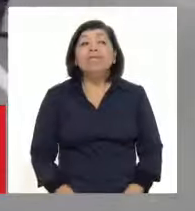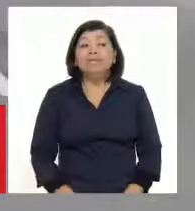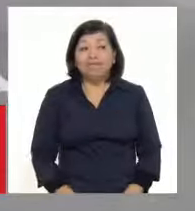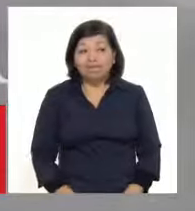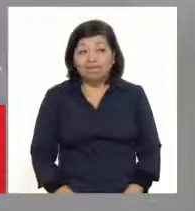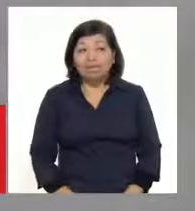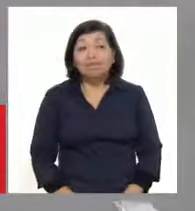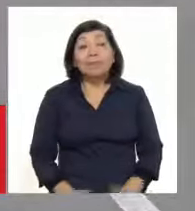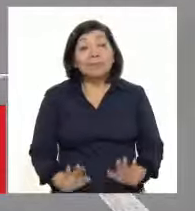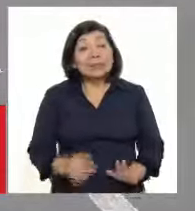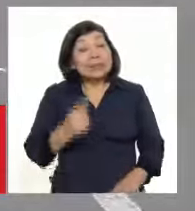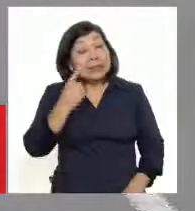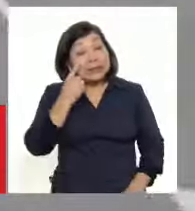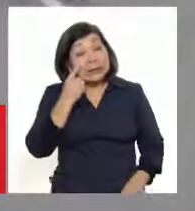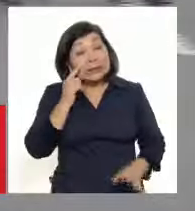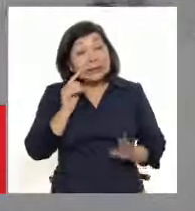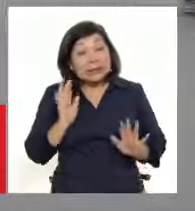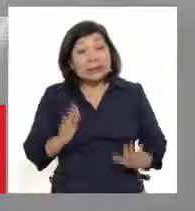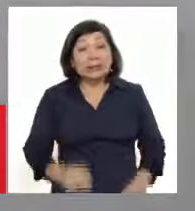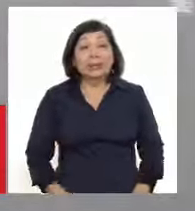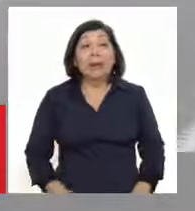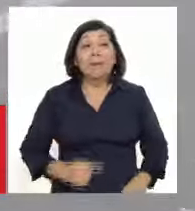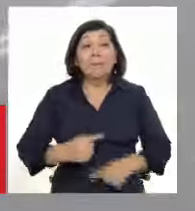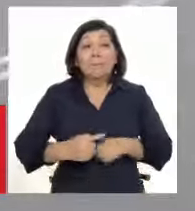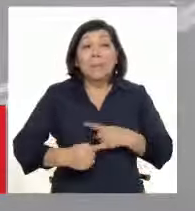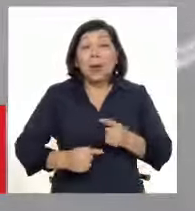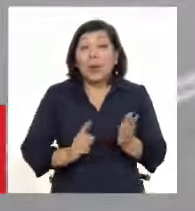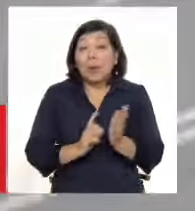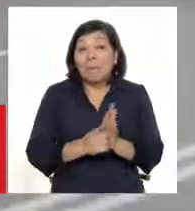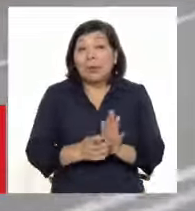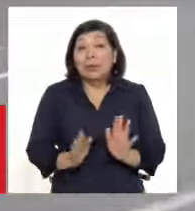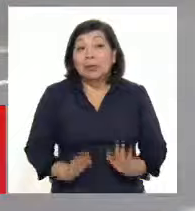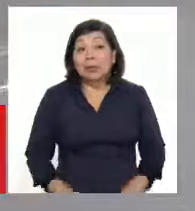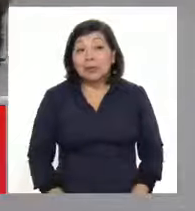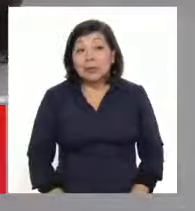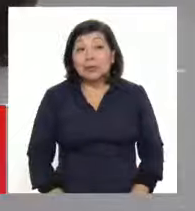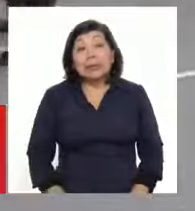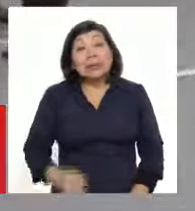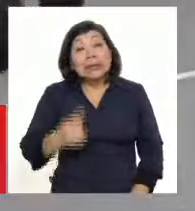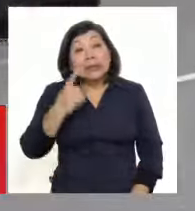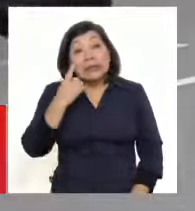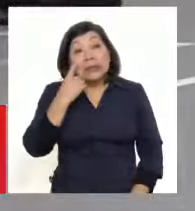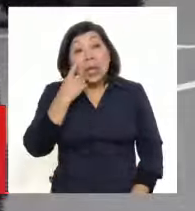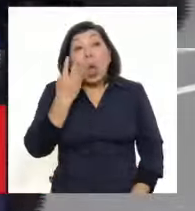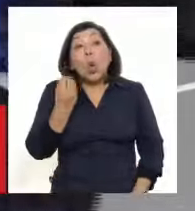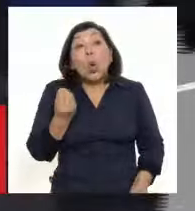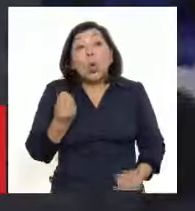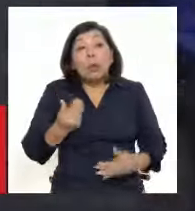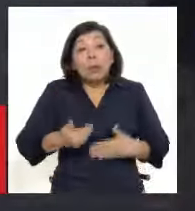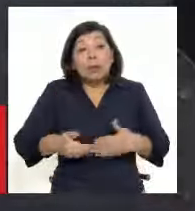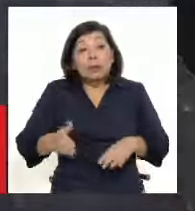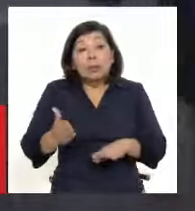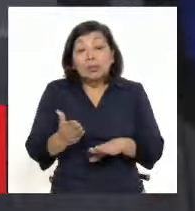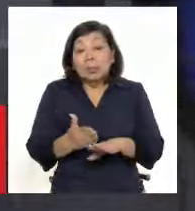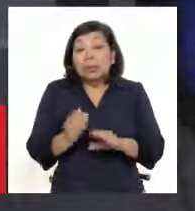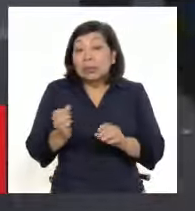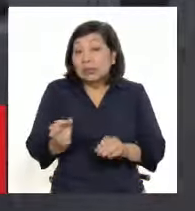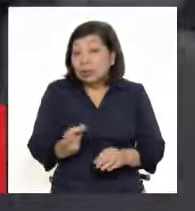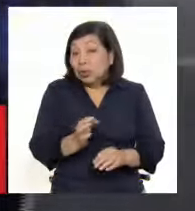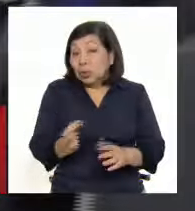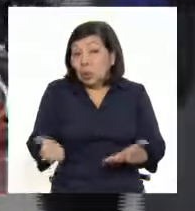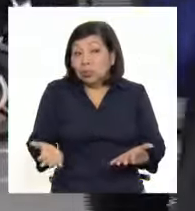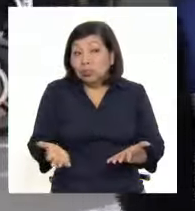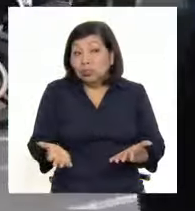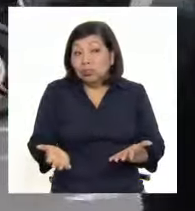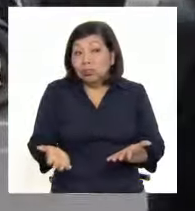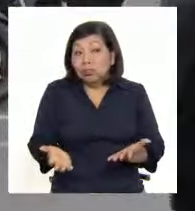Bien, Ariana, entonces vamos a estar atentos a los próximos minutos a ver cómo se va desarrollando este cierre o no, si es